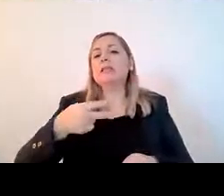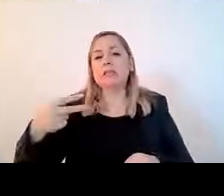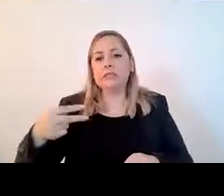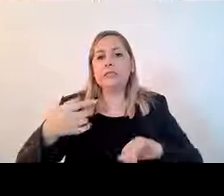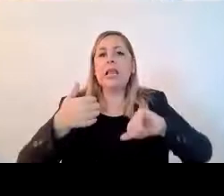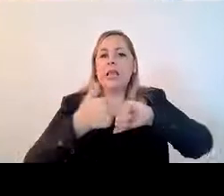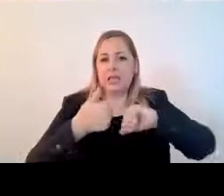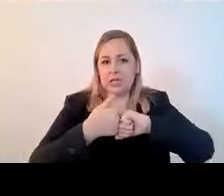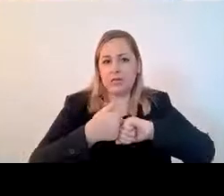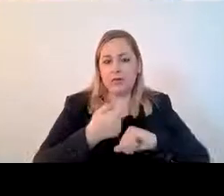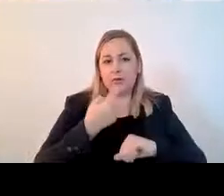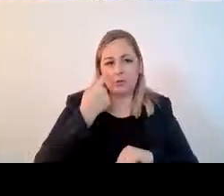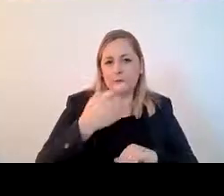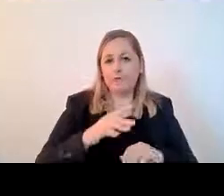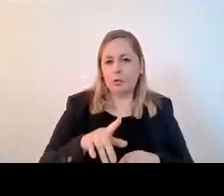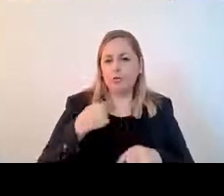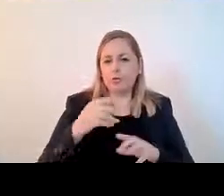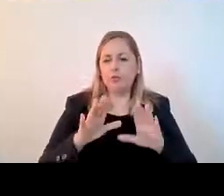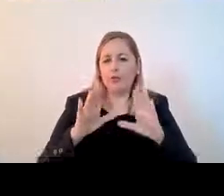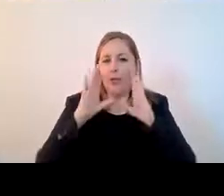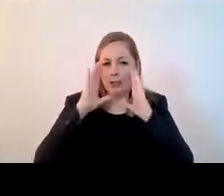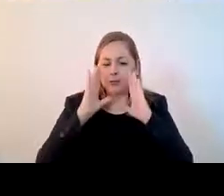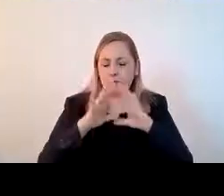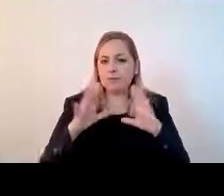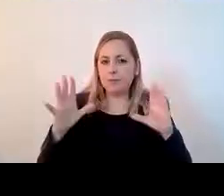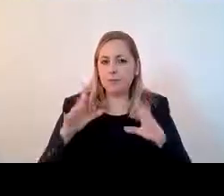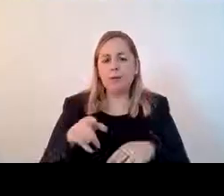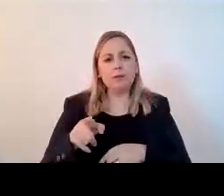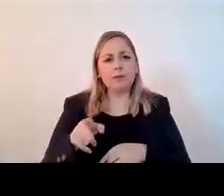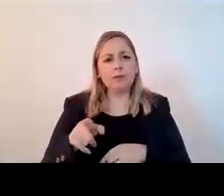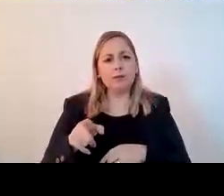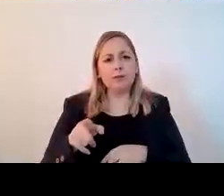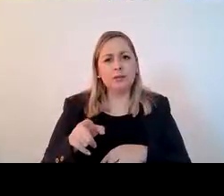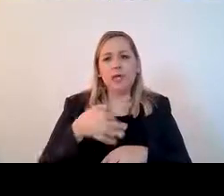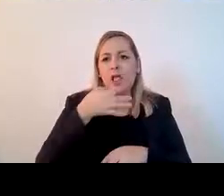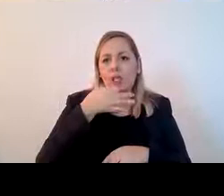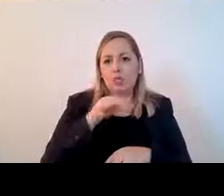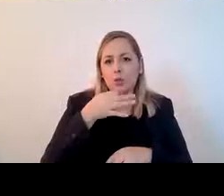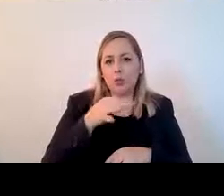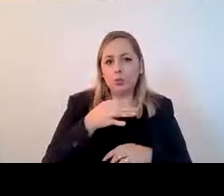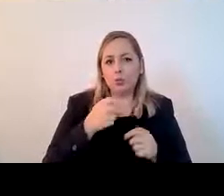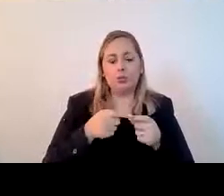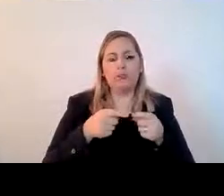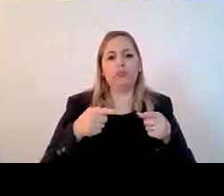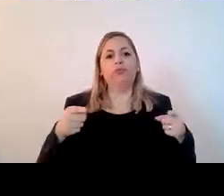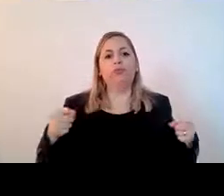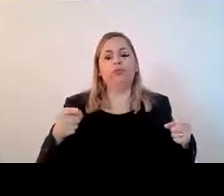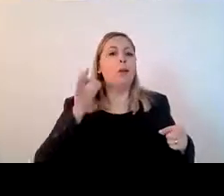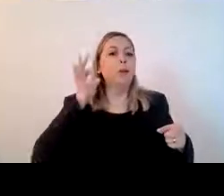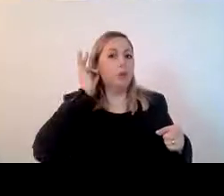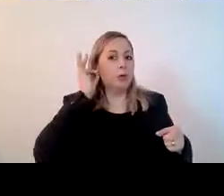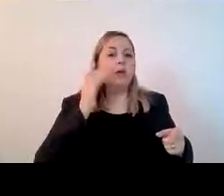Lo que más nos llamó la atención es que el discurso era mucho más rico en las mujeres, a lo mejor por